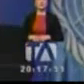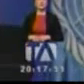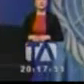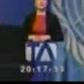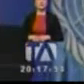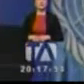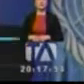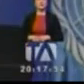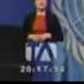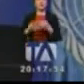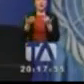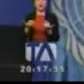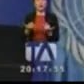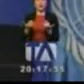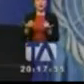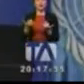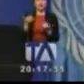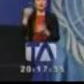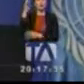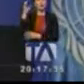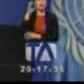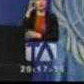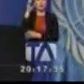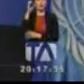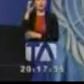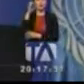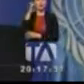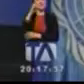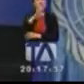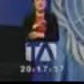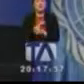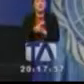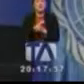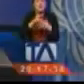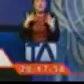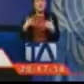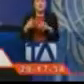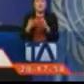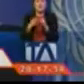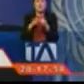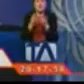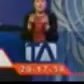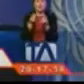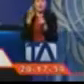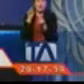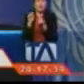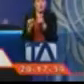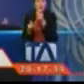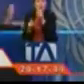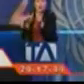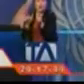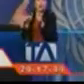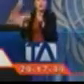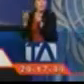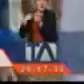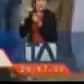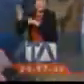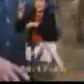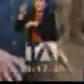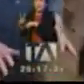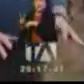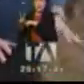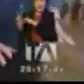Este es un momento también en que Colombia está sufriendo el impacto de la presencia de cientos de miles de personas saliendo de